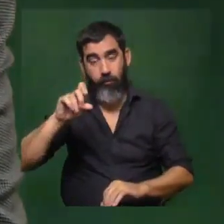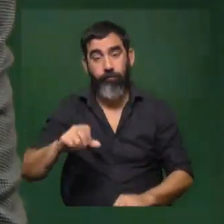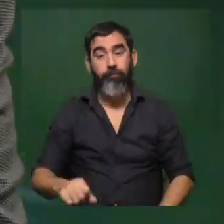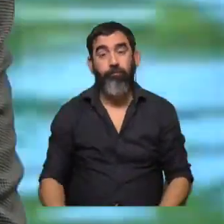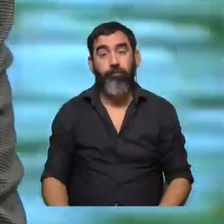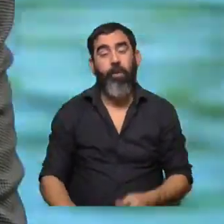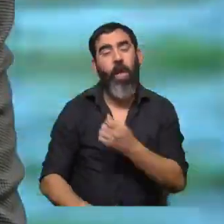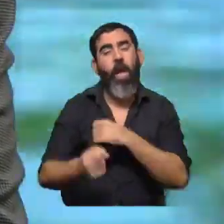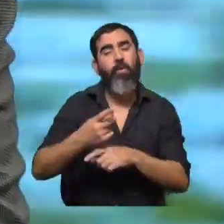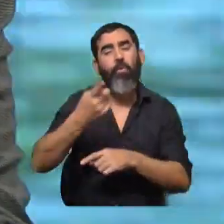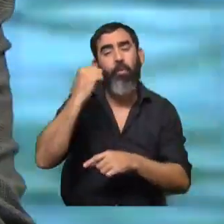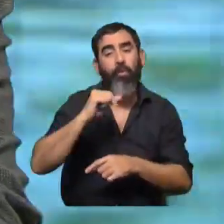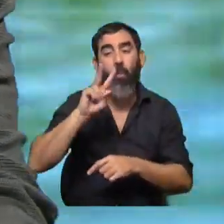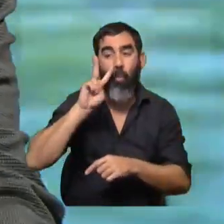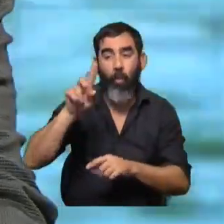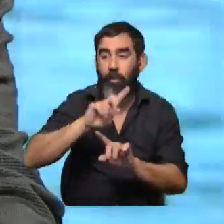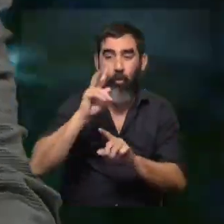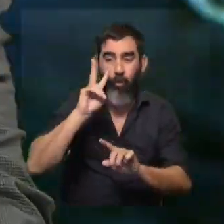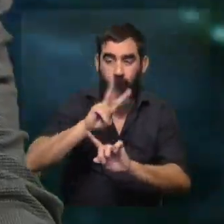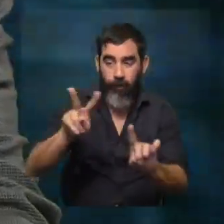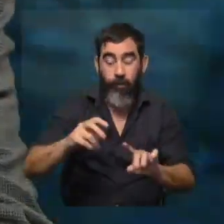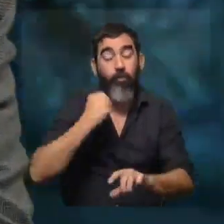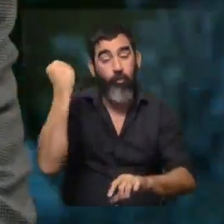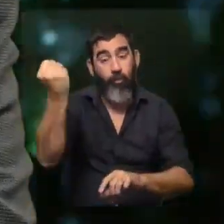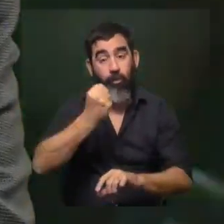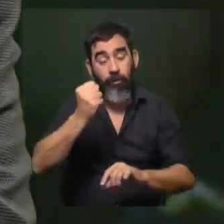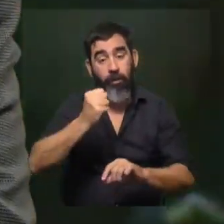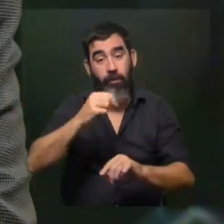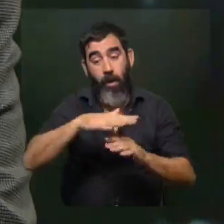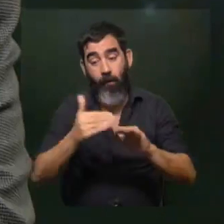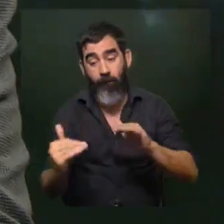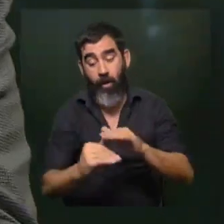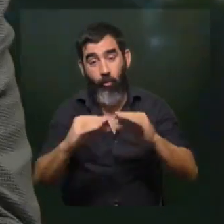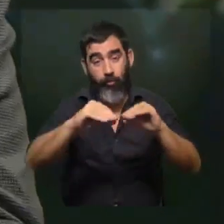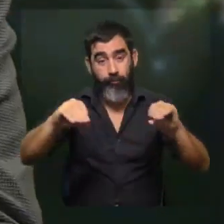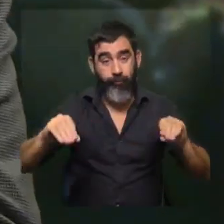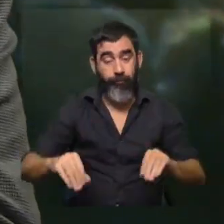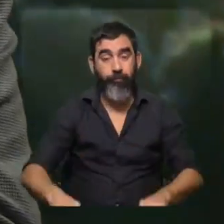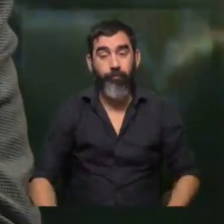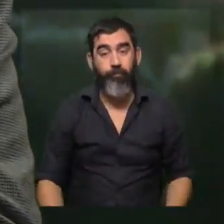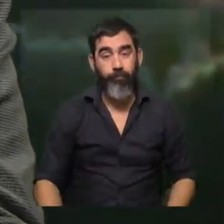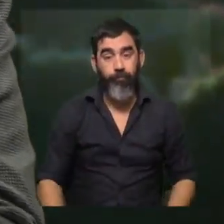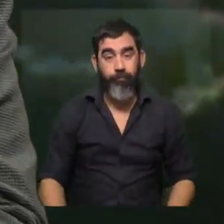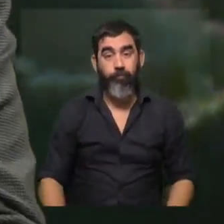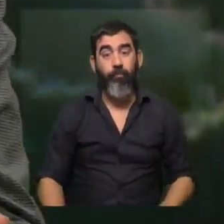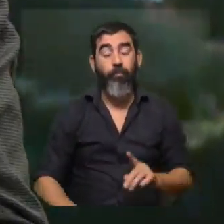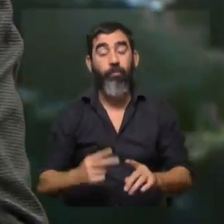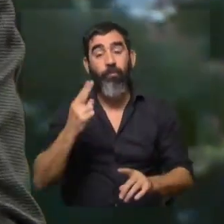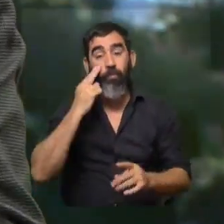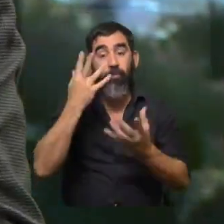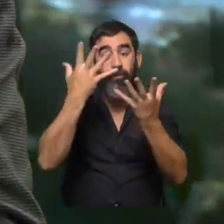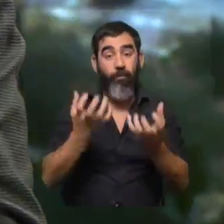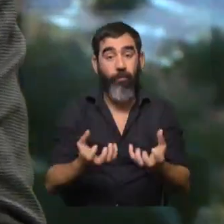año pasado era hacer visible lo invisible. Cierto. Es un recurso muy importante que está en el subsuelo, y bueno, y tenemos en la superficie a veces problemas de sequía como